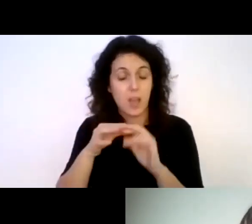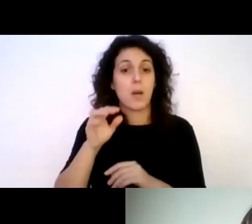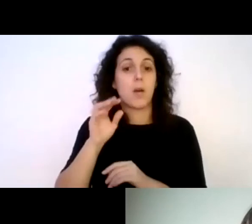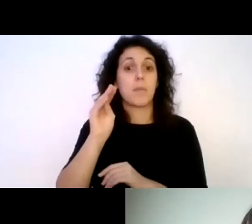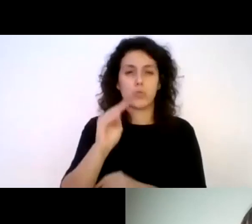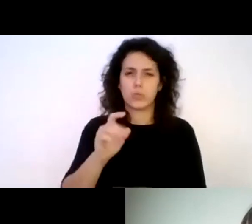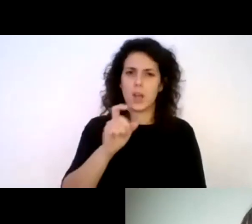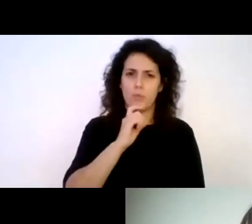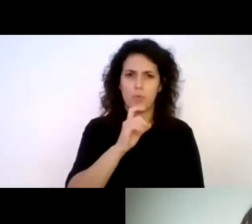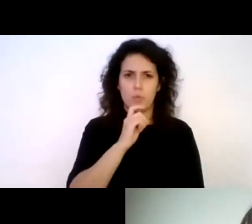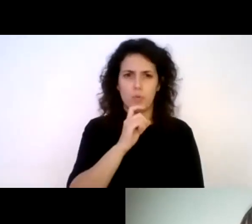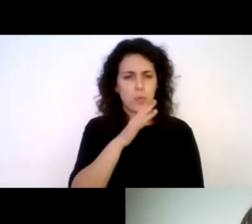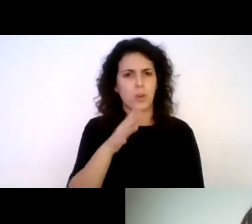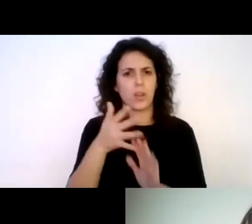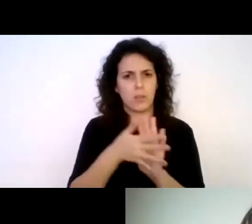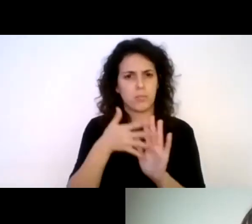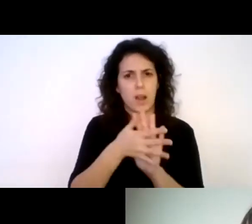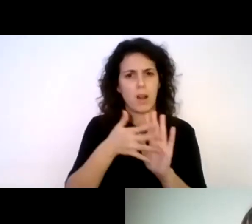porque da para mucho.